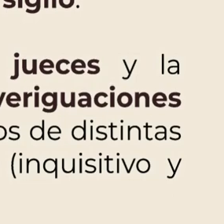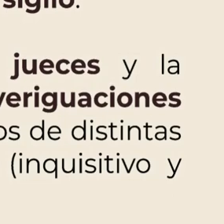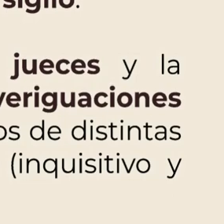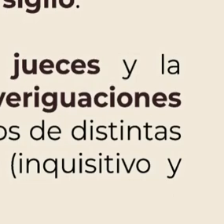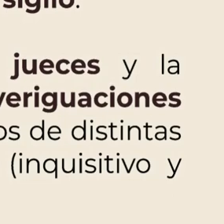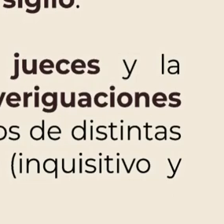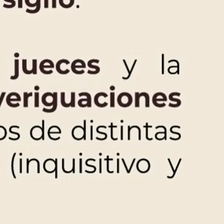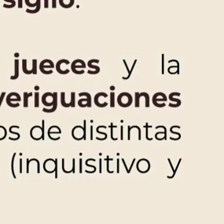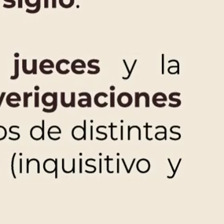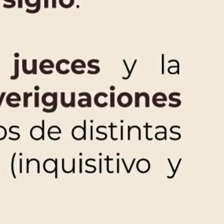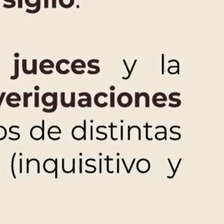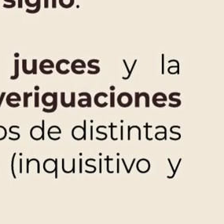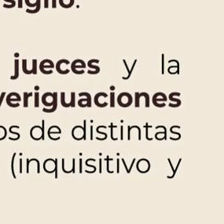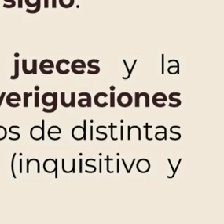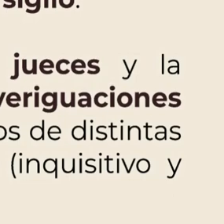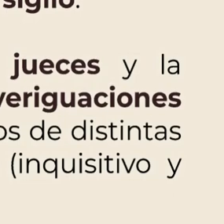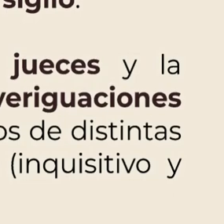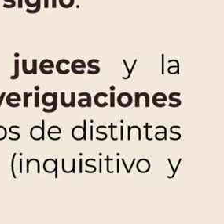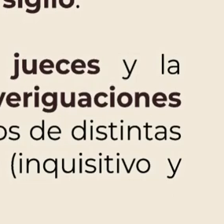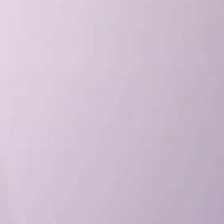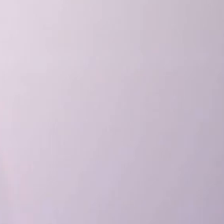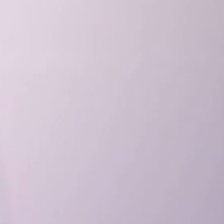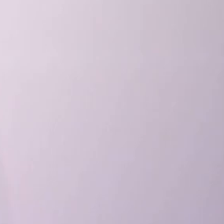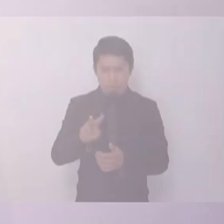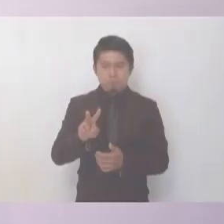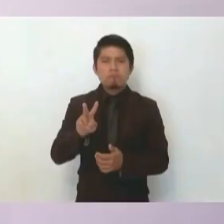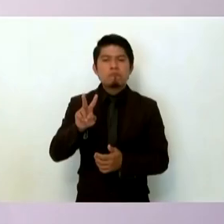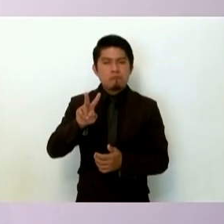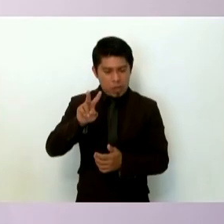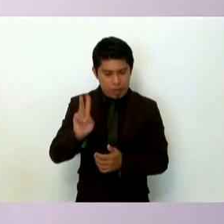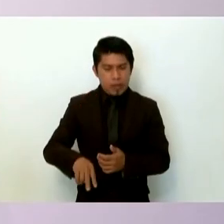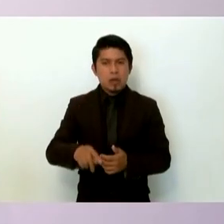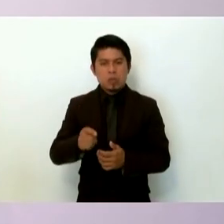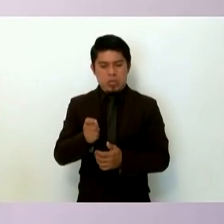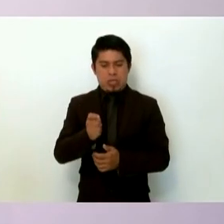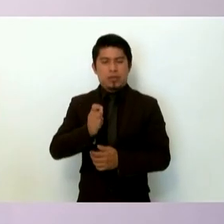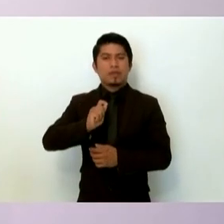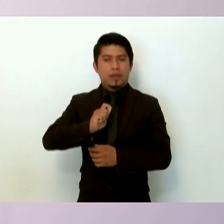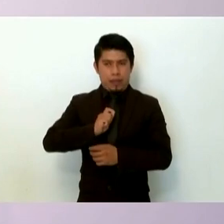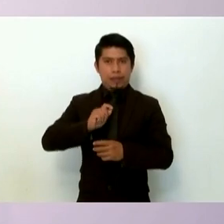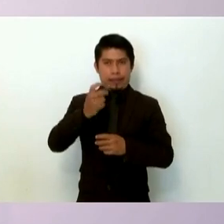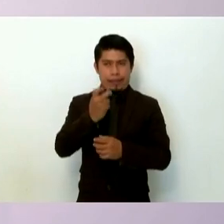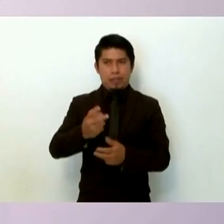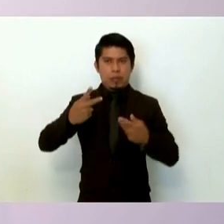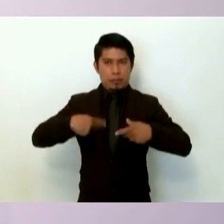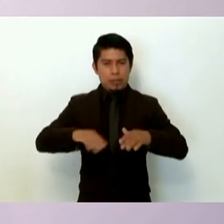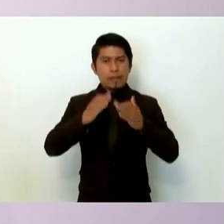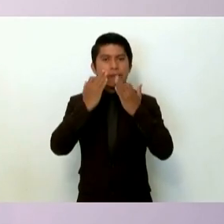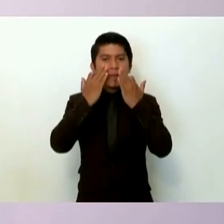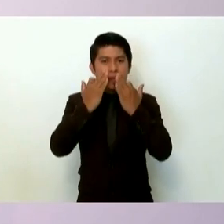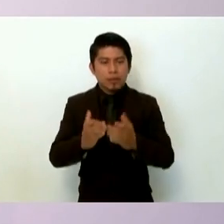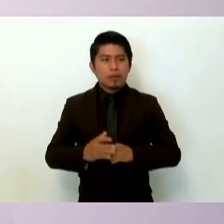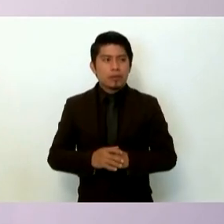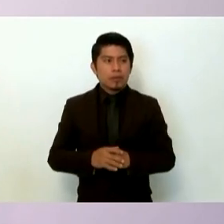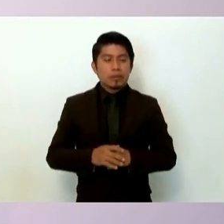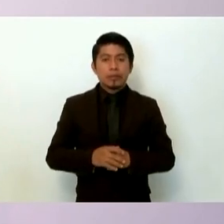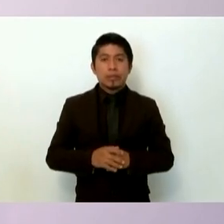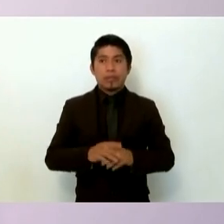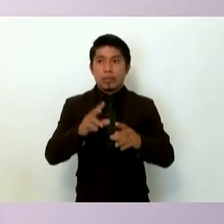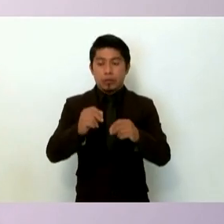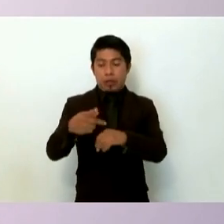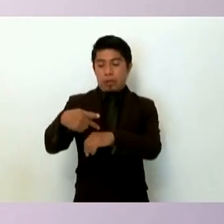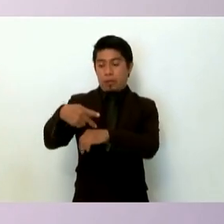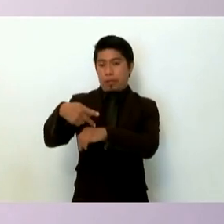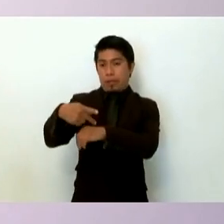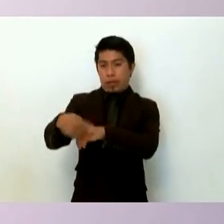un procedimiento para acreditar la verdadera personalidad de estos testigos sin poner en